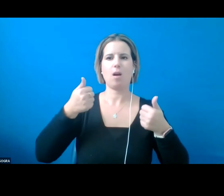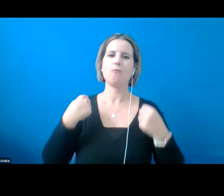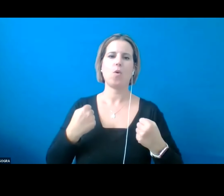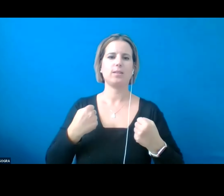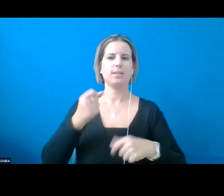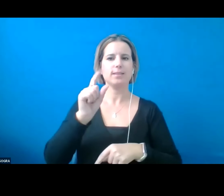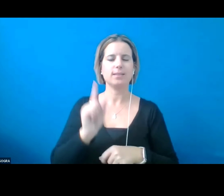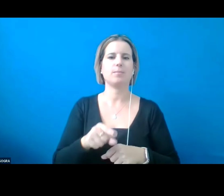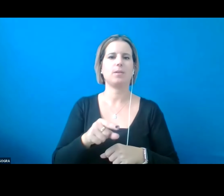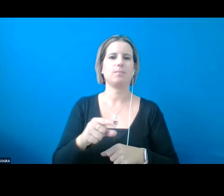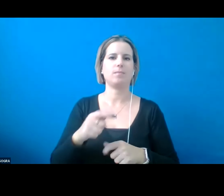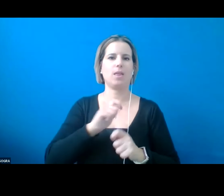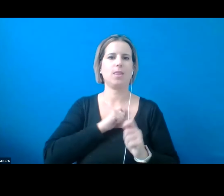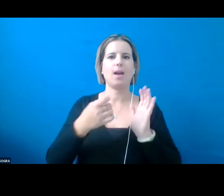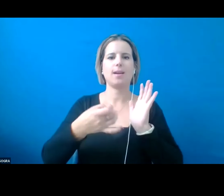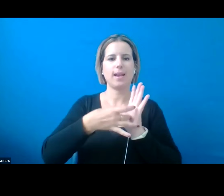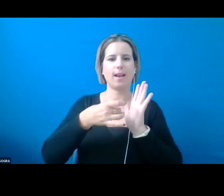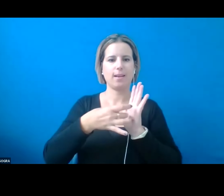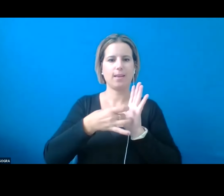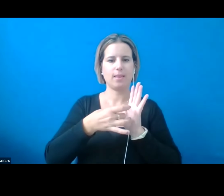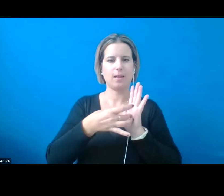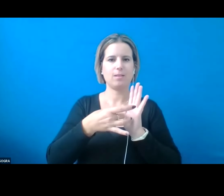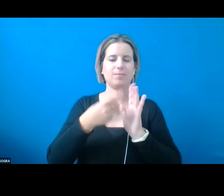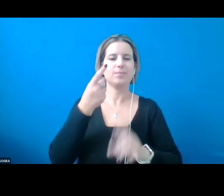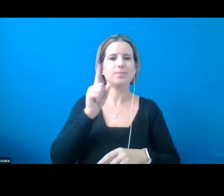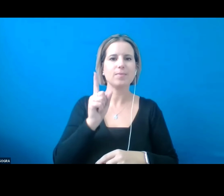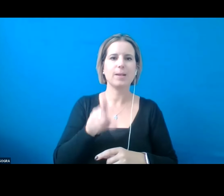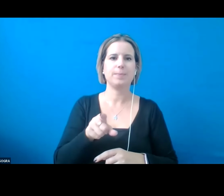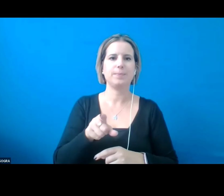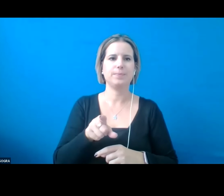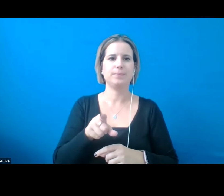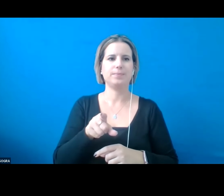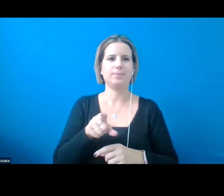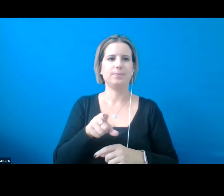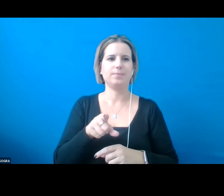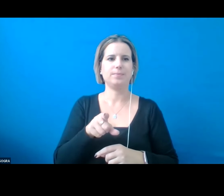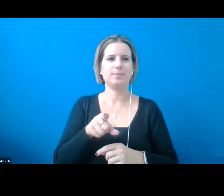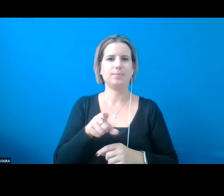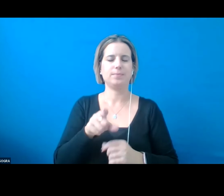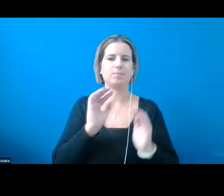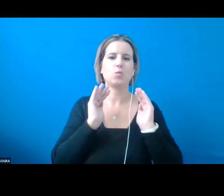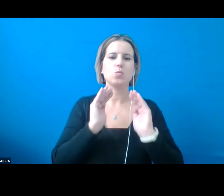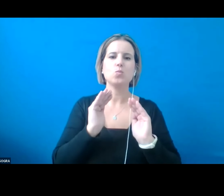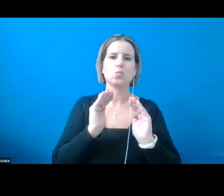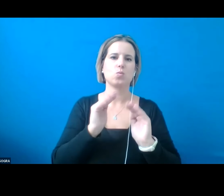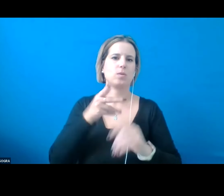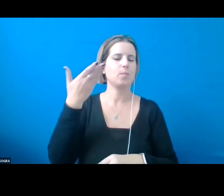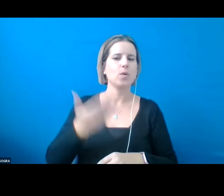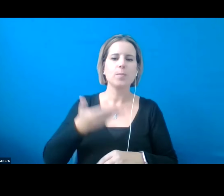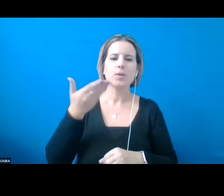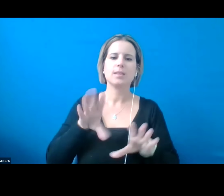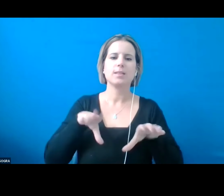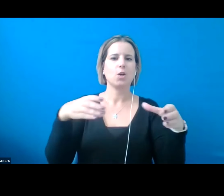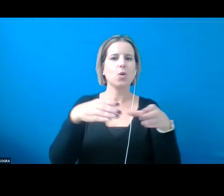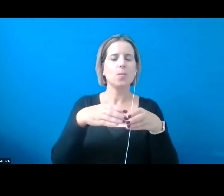creo que eso es lo que aporta calidad que desde luego desde las unidades de salud mental comunitaria